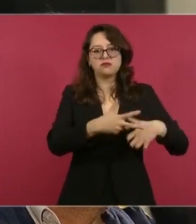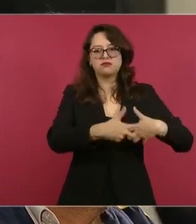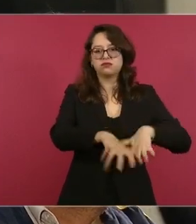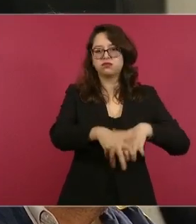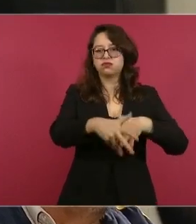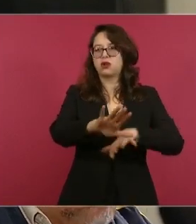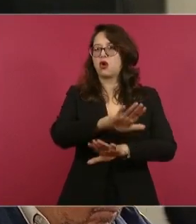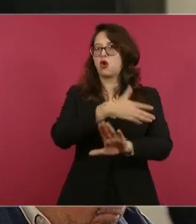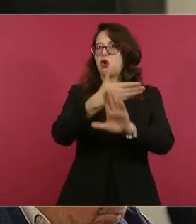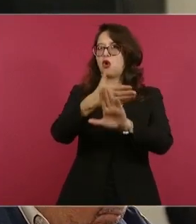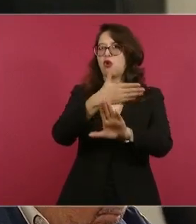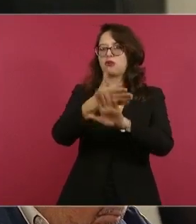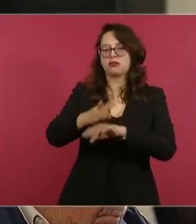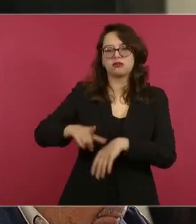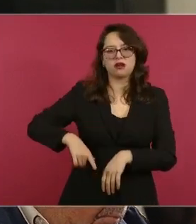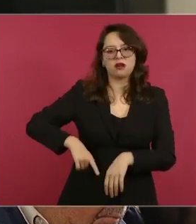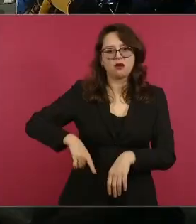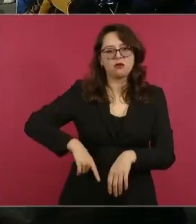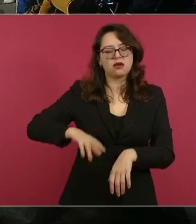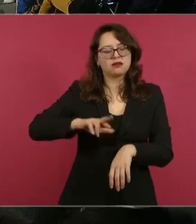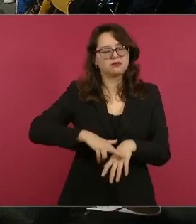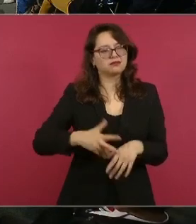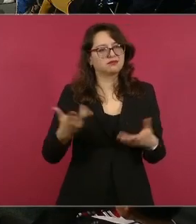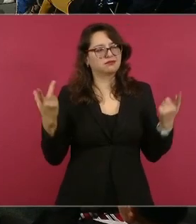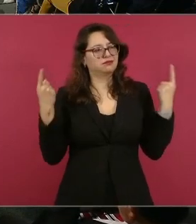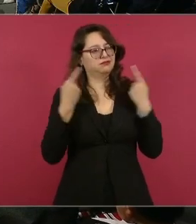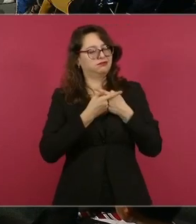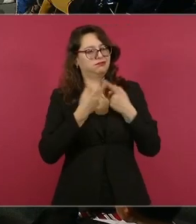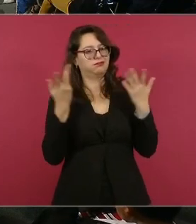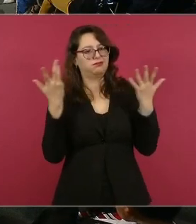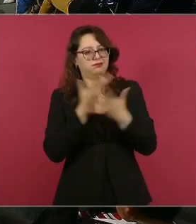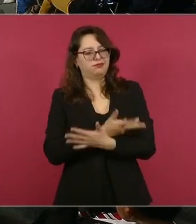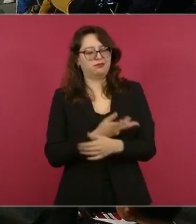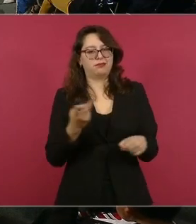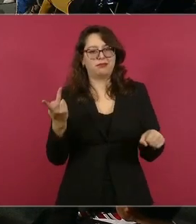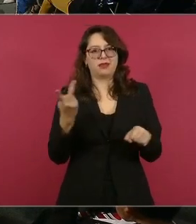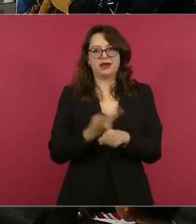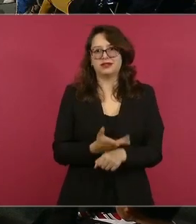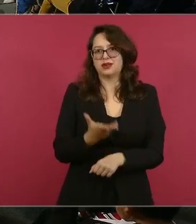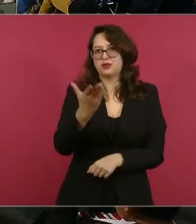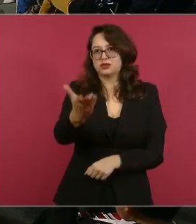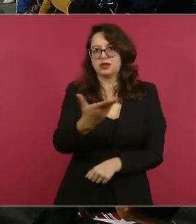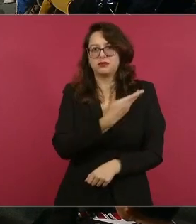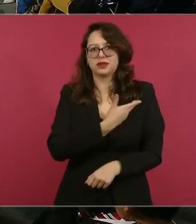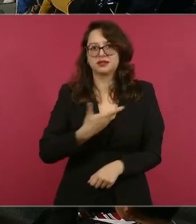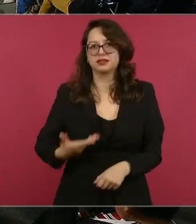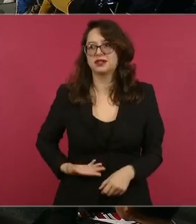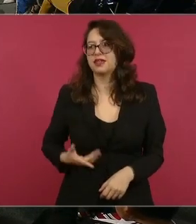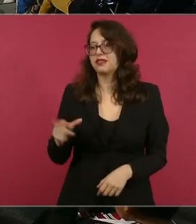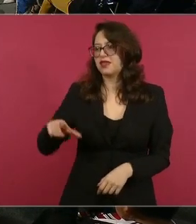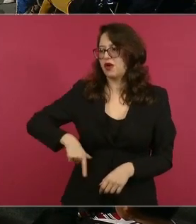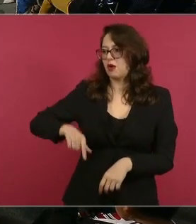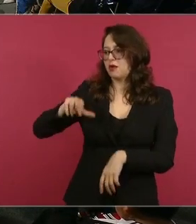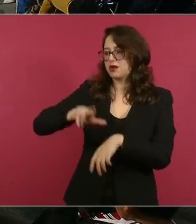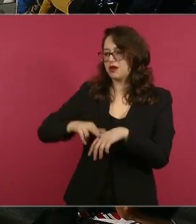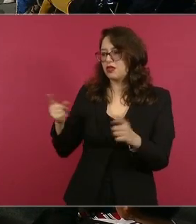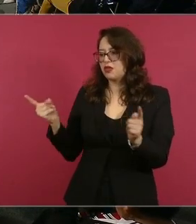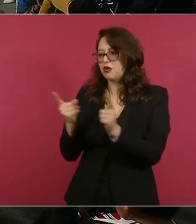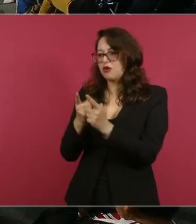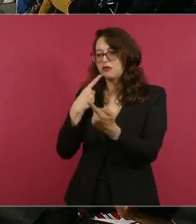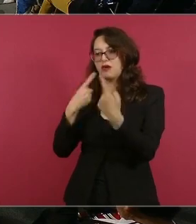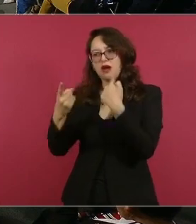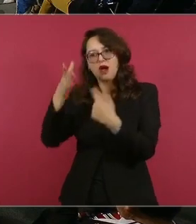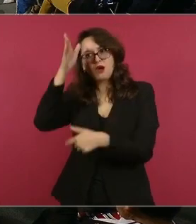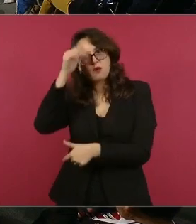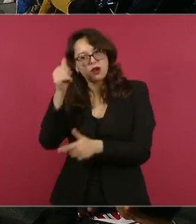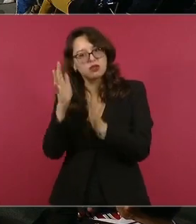llegó usted con el gobernador? ¿No podría venirse abajo los acuerdos con los que usted llegó con el mandatario estatal?